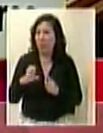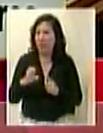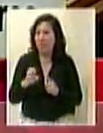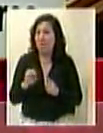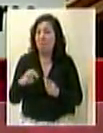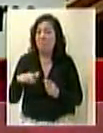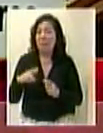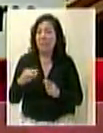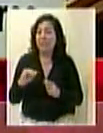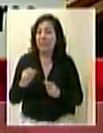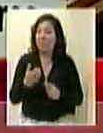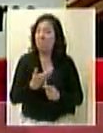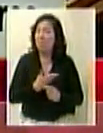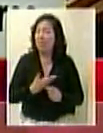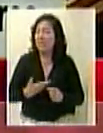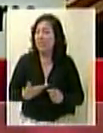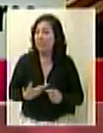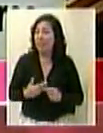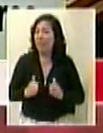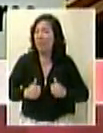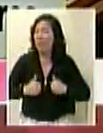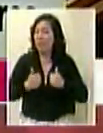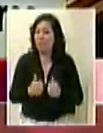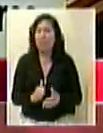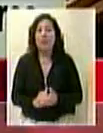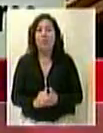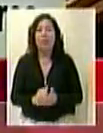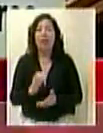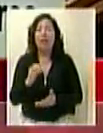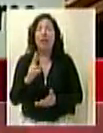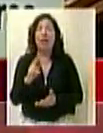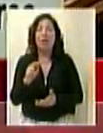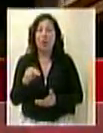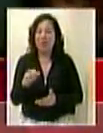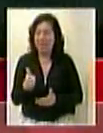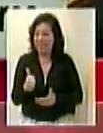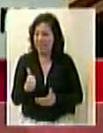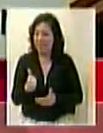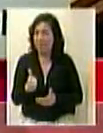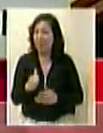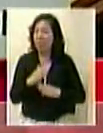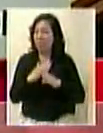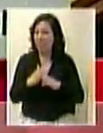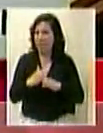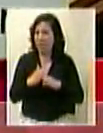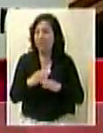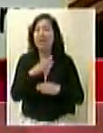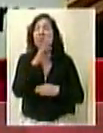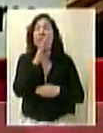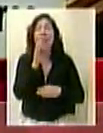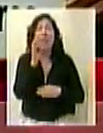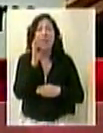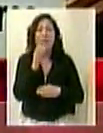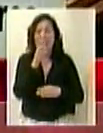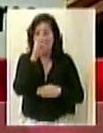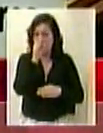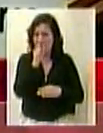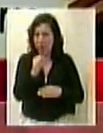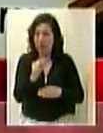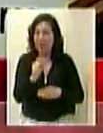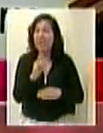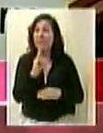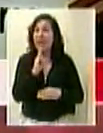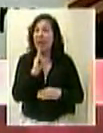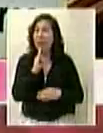Carmen Macías, presidenta ejecutiva de Devida, Carolina Garcés Peralta, defensora junta de la mujer, nuestra embajadora de los